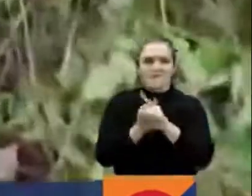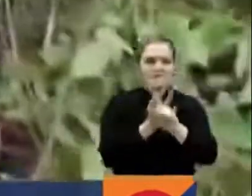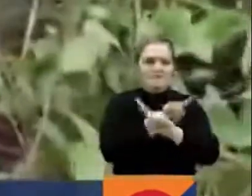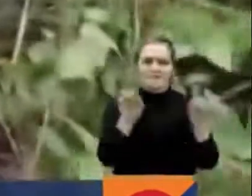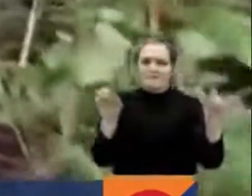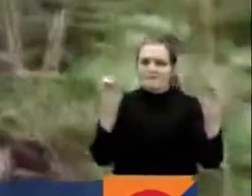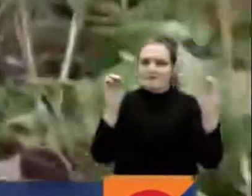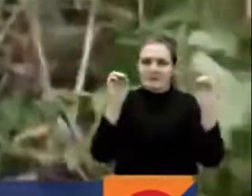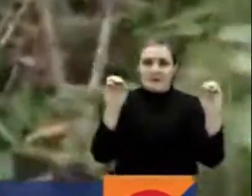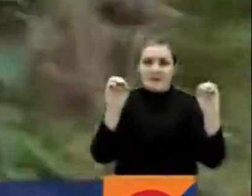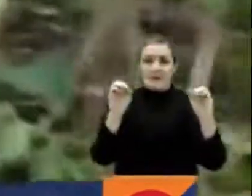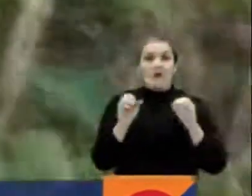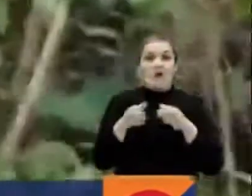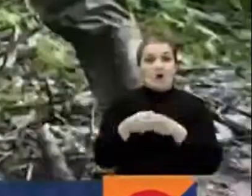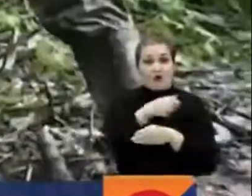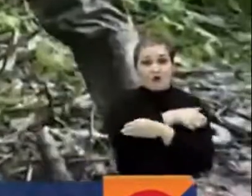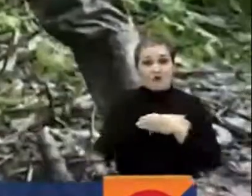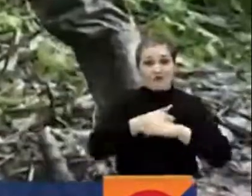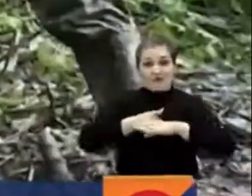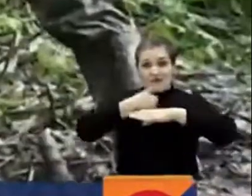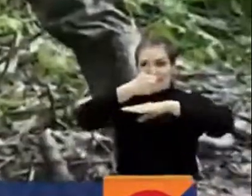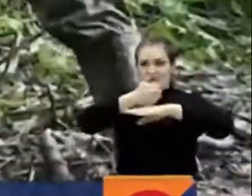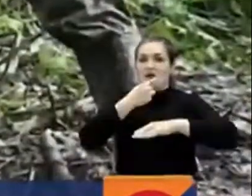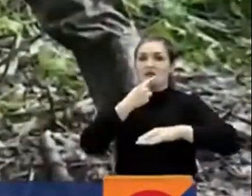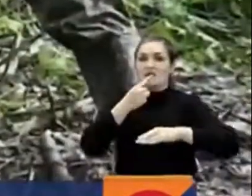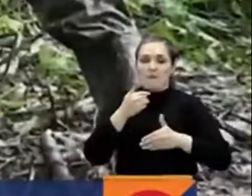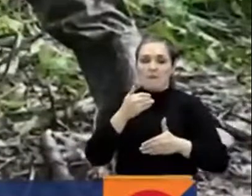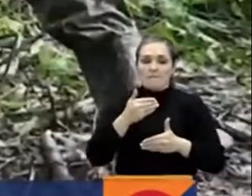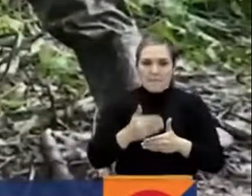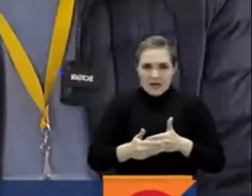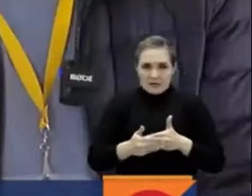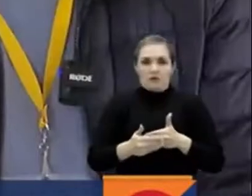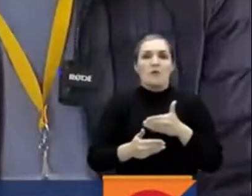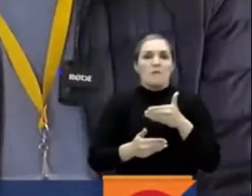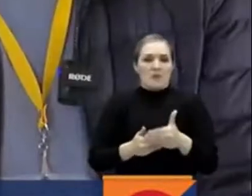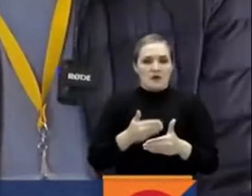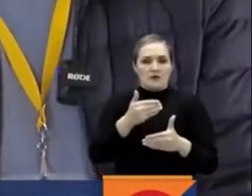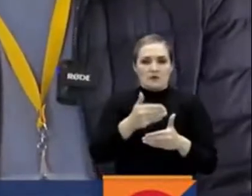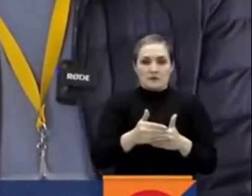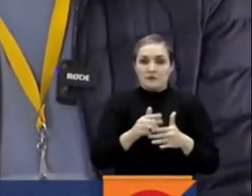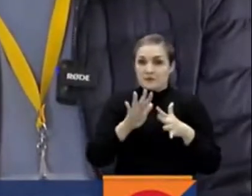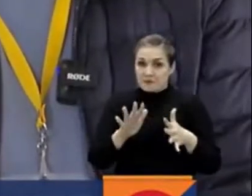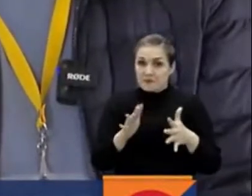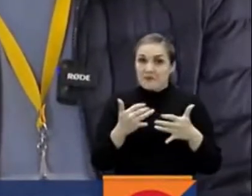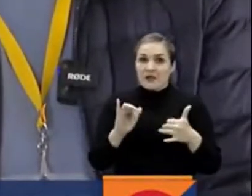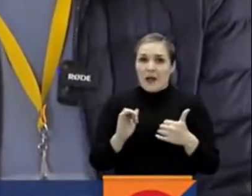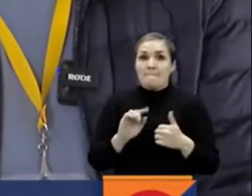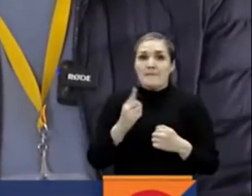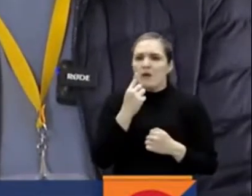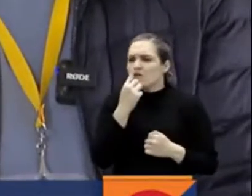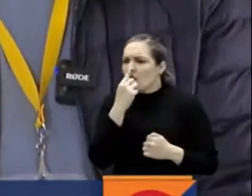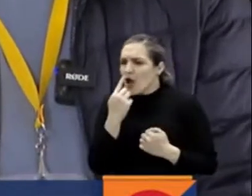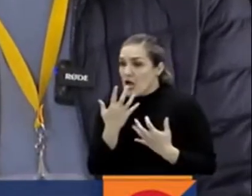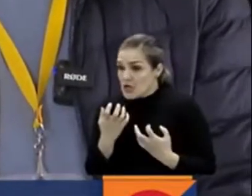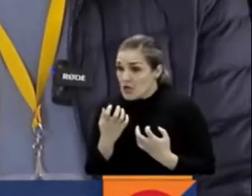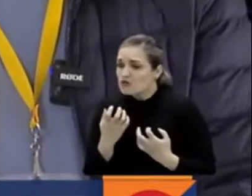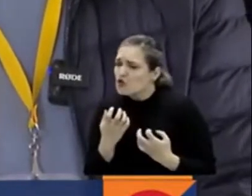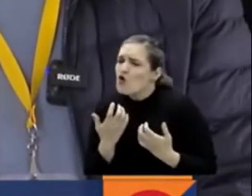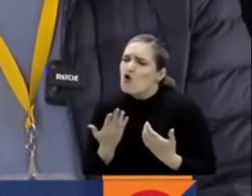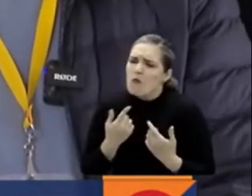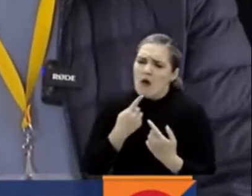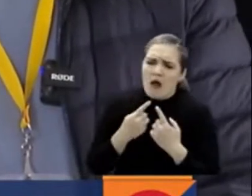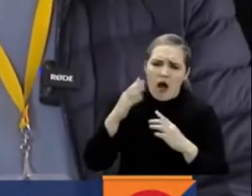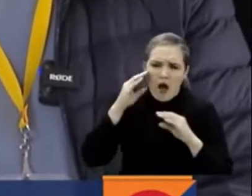El comisionado explicó cuál sería el siguiente paso para llegar a una negociación. ¿Qué pasaría de la exploración al inicio de